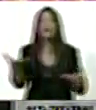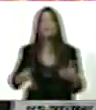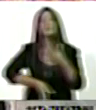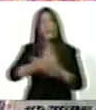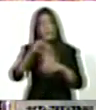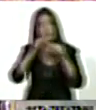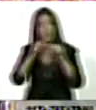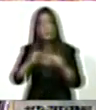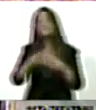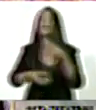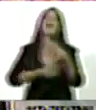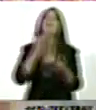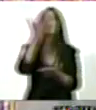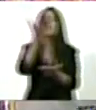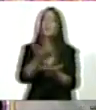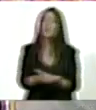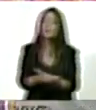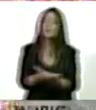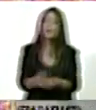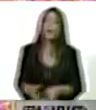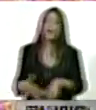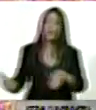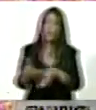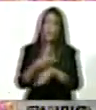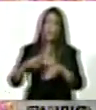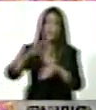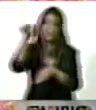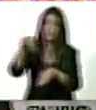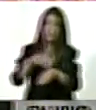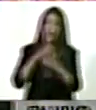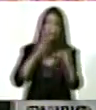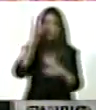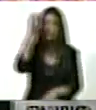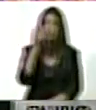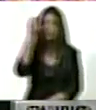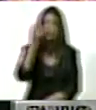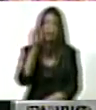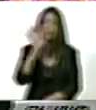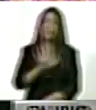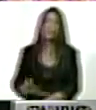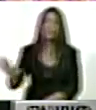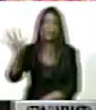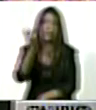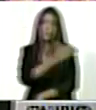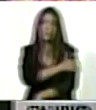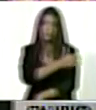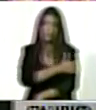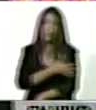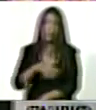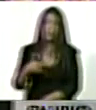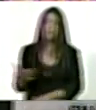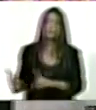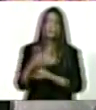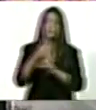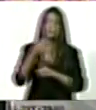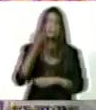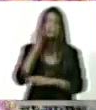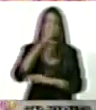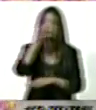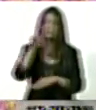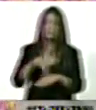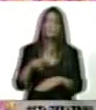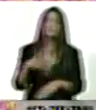continúa elaborando una propuesta por parte del Gobierno Nacional y diputados de la derecha para lograr que la Asamblea Nacional